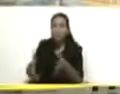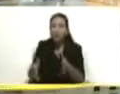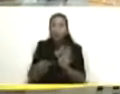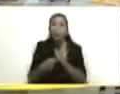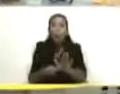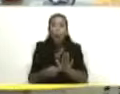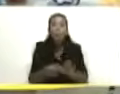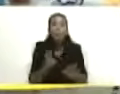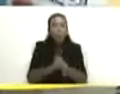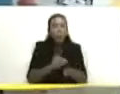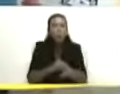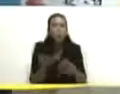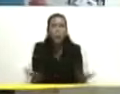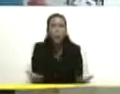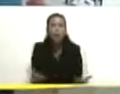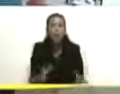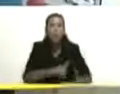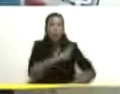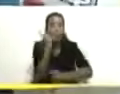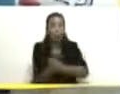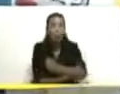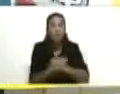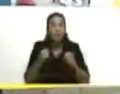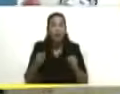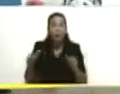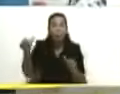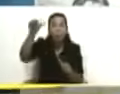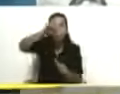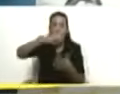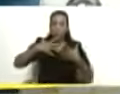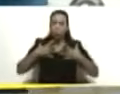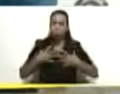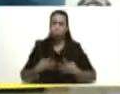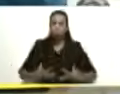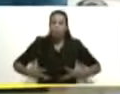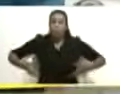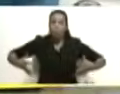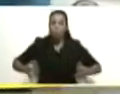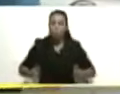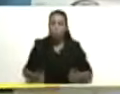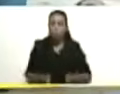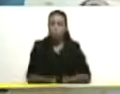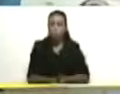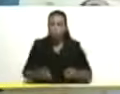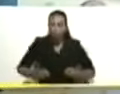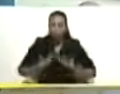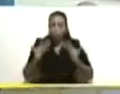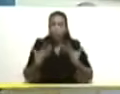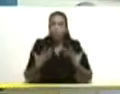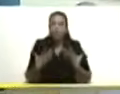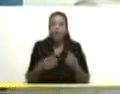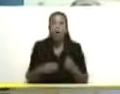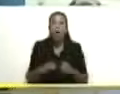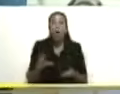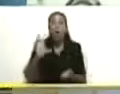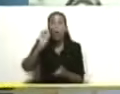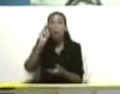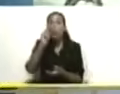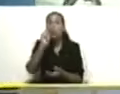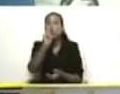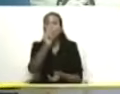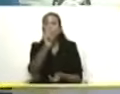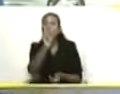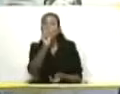así, presidente, por la potencia que tiene en desinflamación y desintoxicación. ¿Qué trae este jugo? Eso trae cúrcuma, que es una